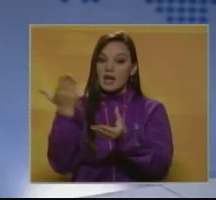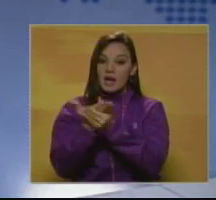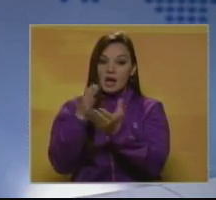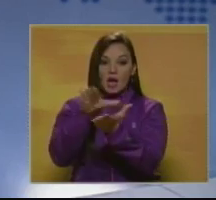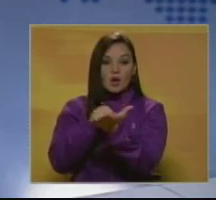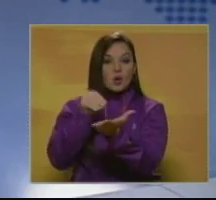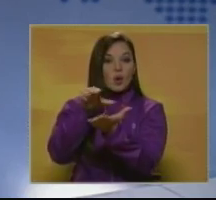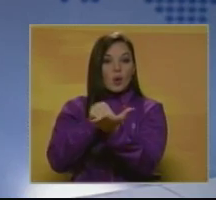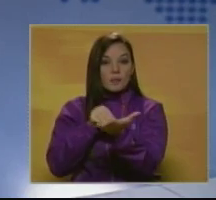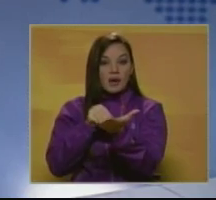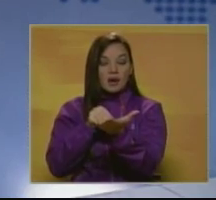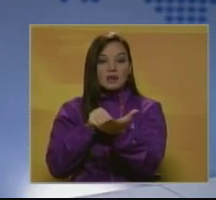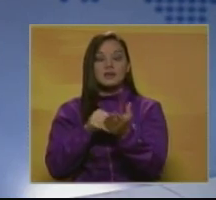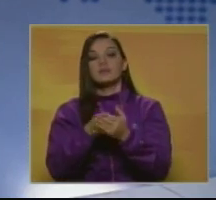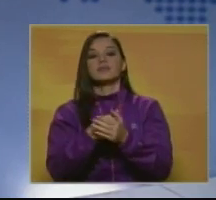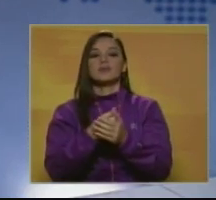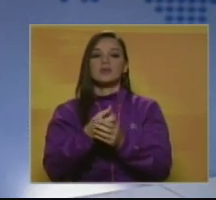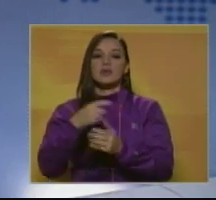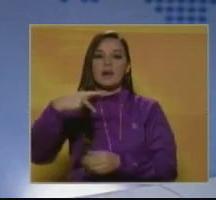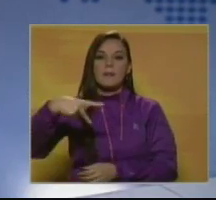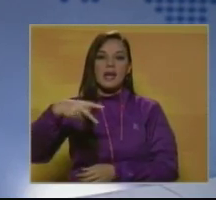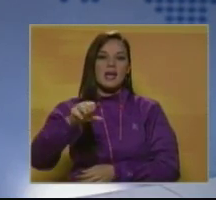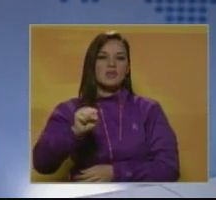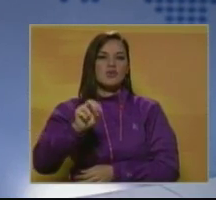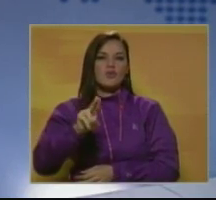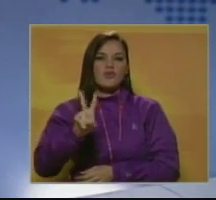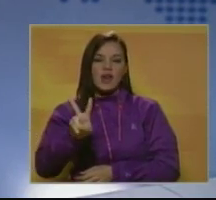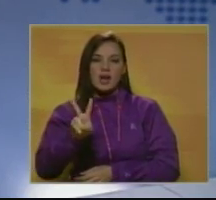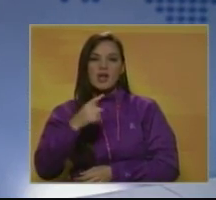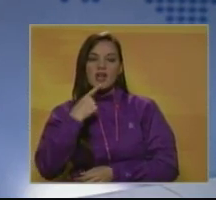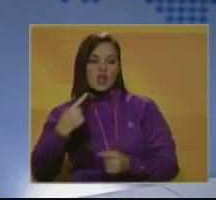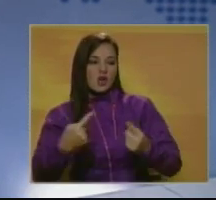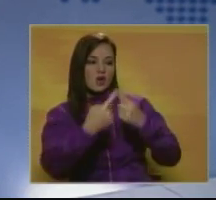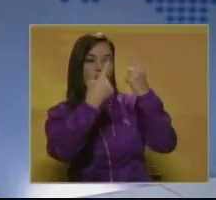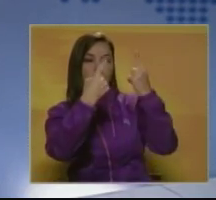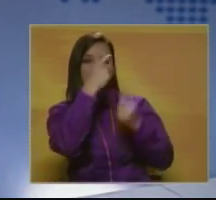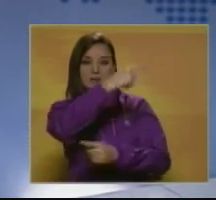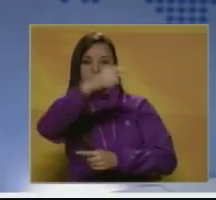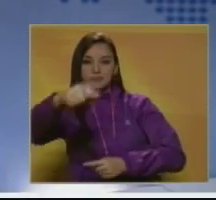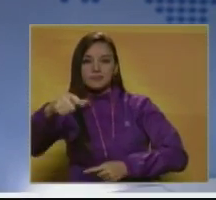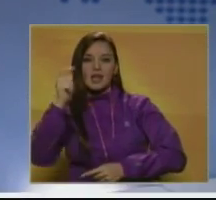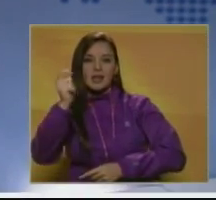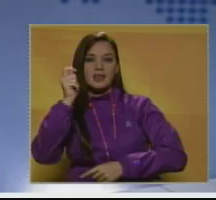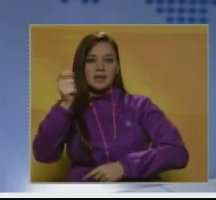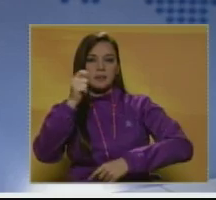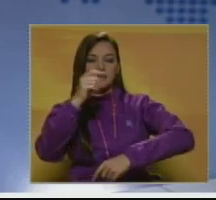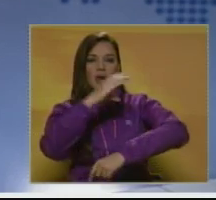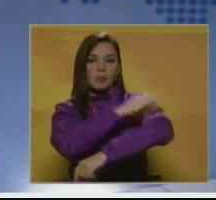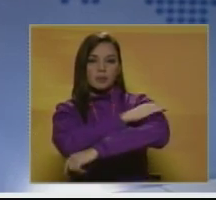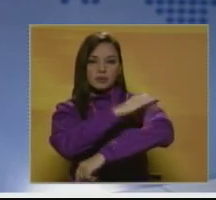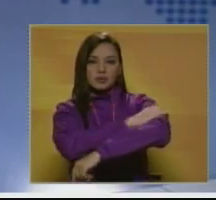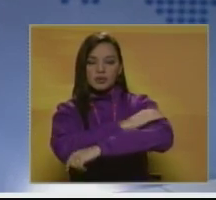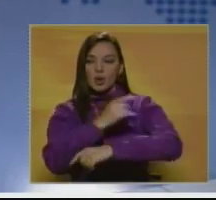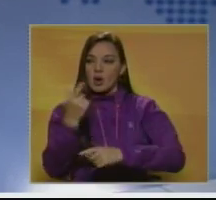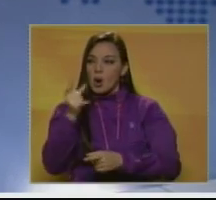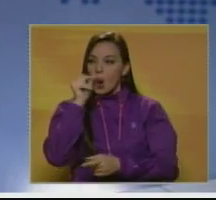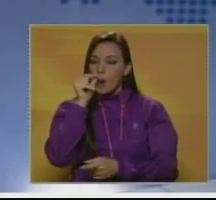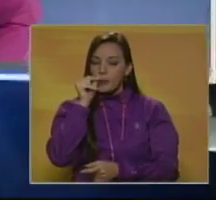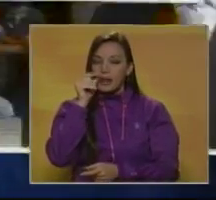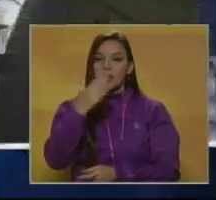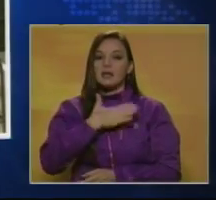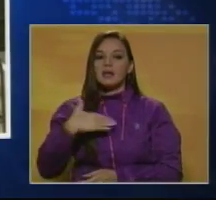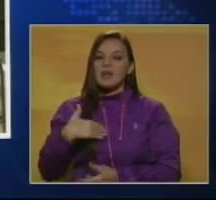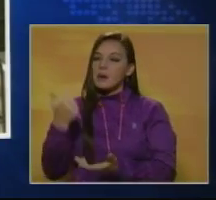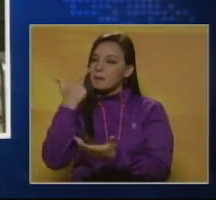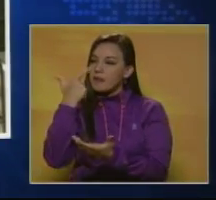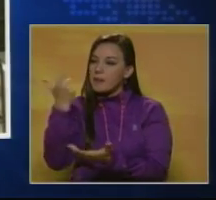expedientes de los recursos introducidos por el PSV contra los diputados electos de la oposición. Manuel Covela se encuentra en el lugar y nos trae los detalles.